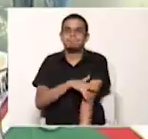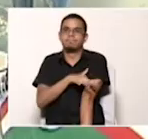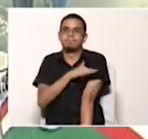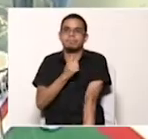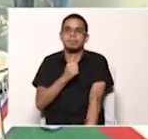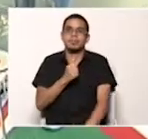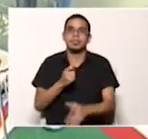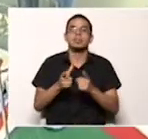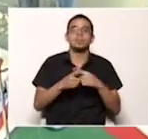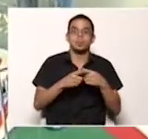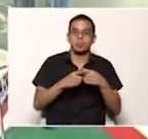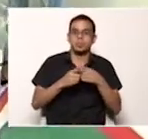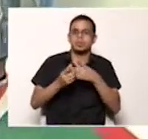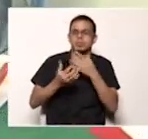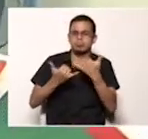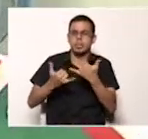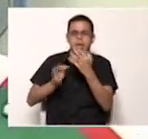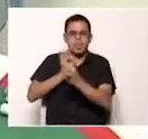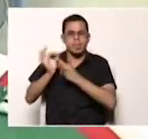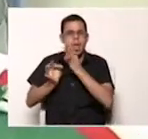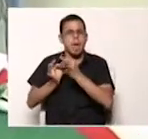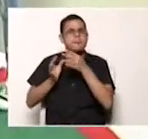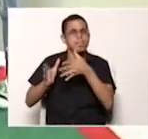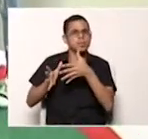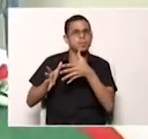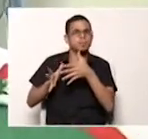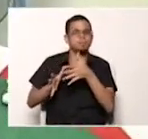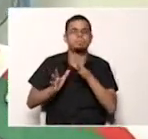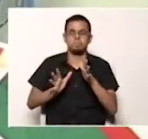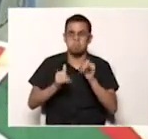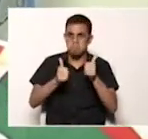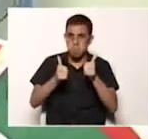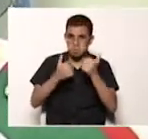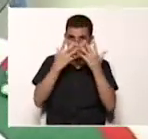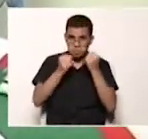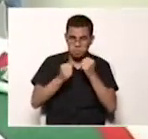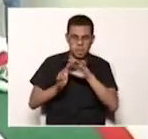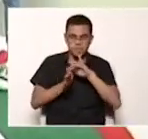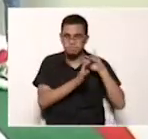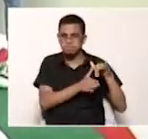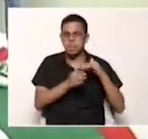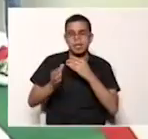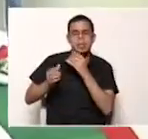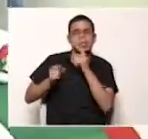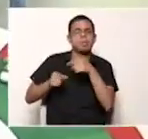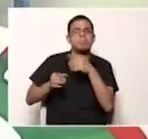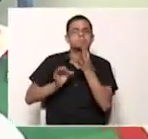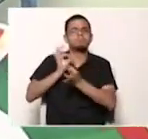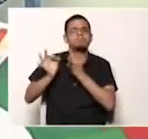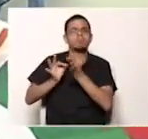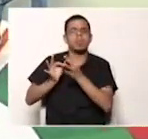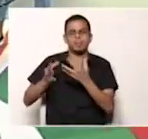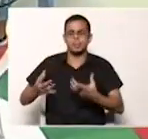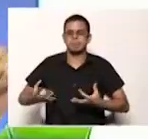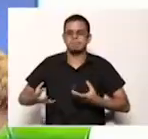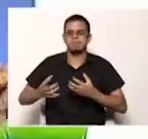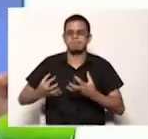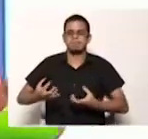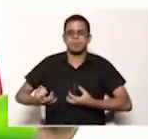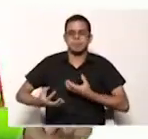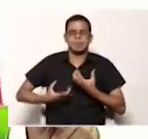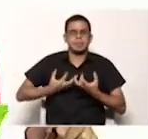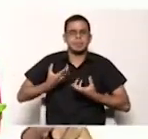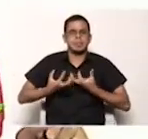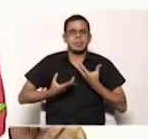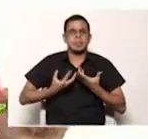calor en el cuerpo, pero también ocurren cambios de estado, ¿ok? En nuestro ambiente. Vamos